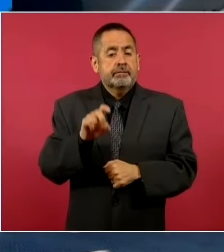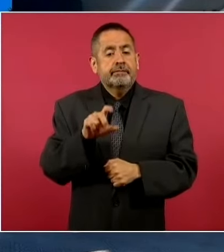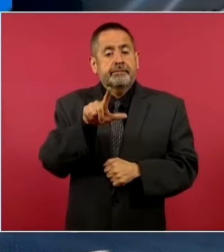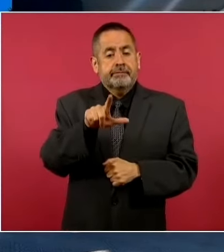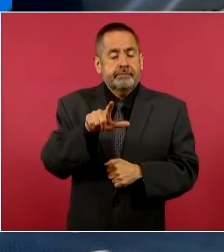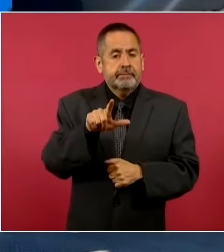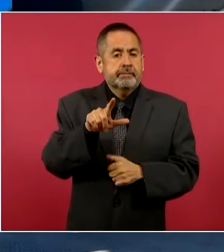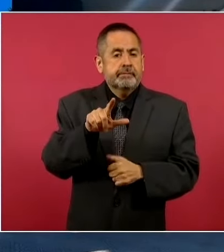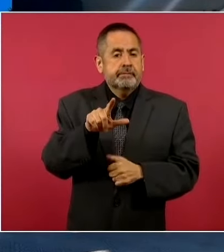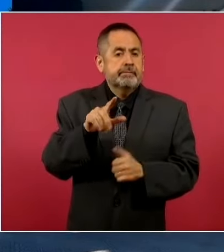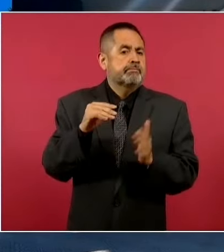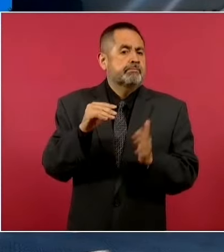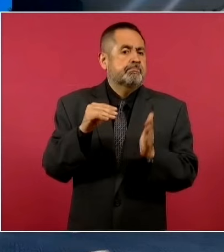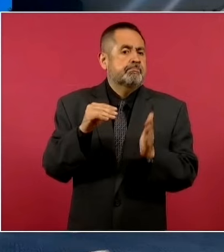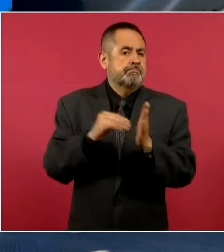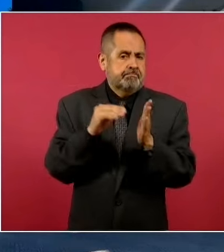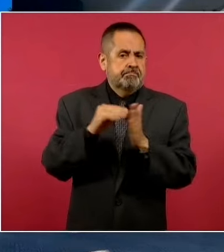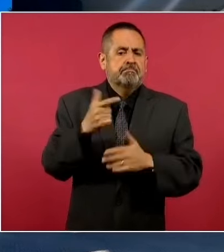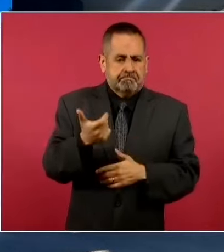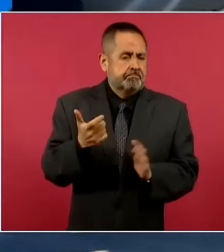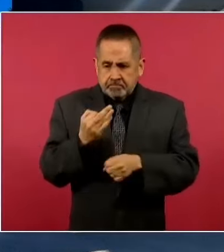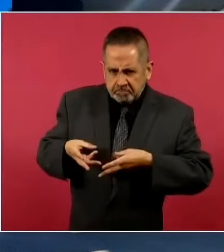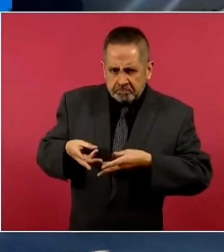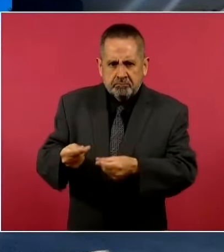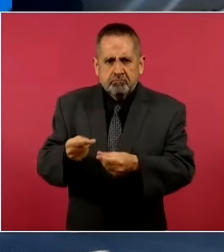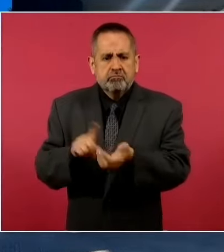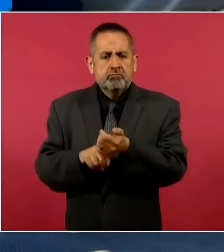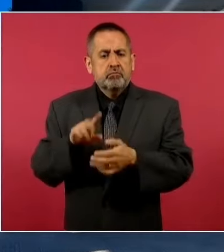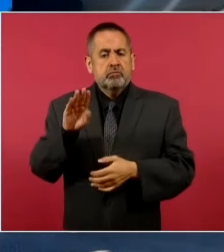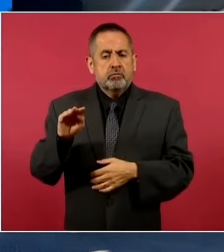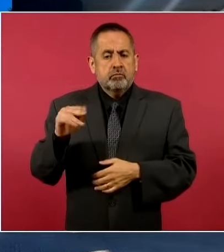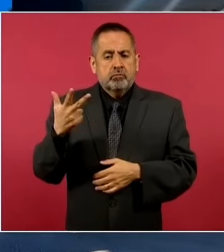5,637 millones de pesos y se ejercieron el